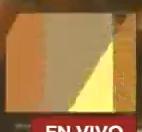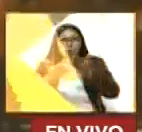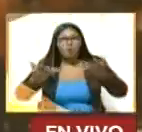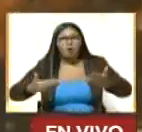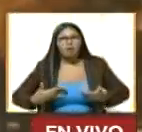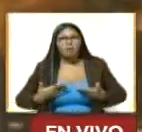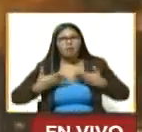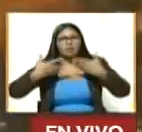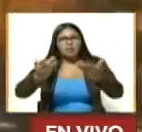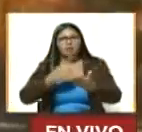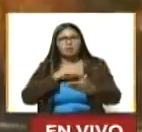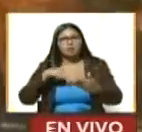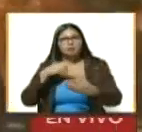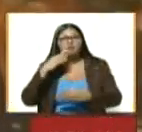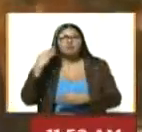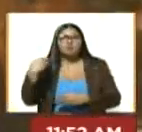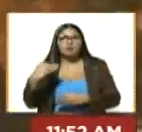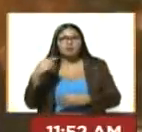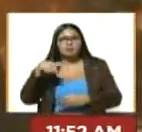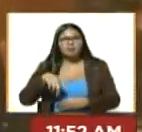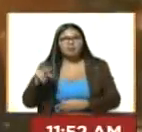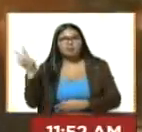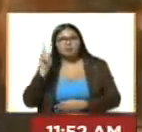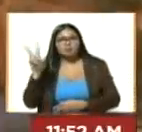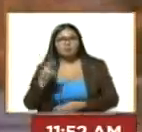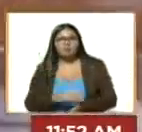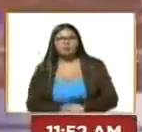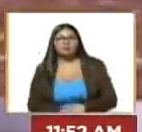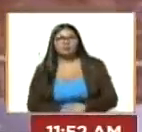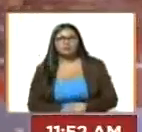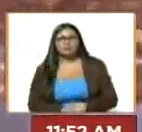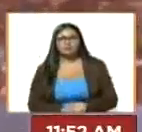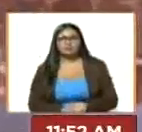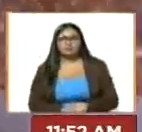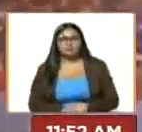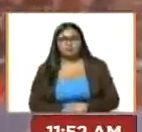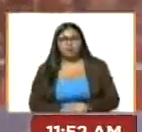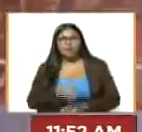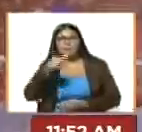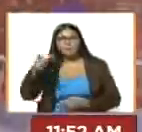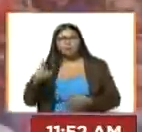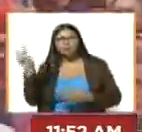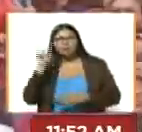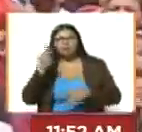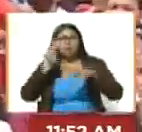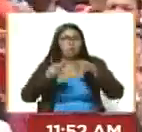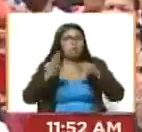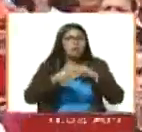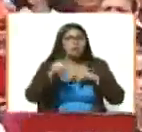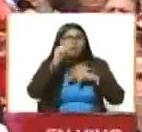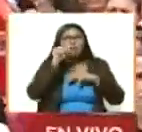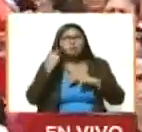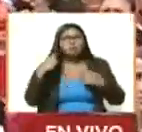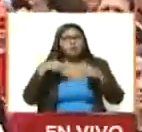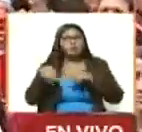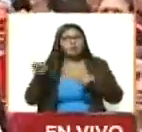voy a dar a la juventud venezolana. A los niños venezolanos. A las niñas venezolanas.